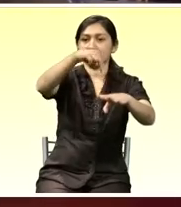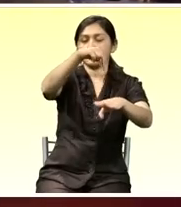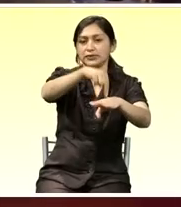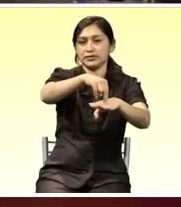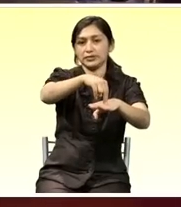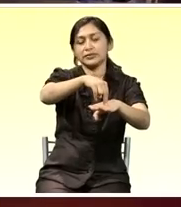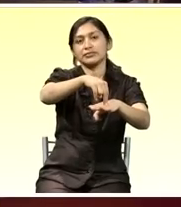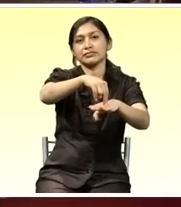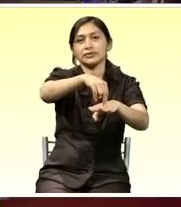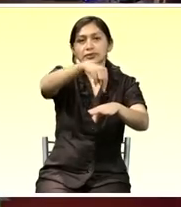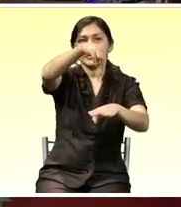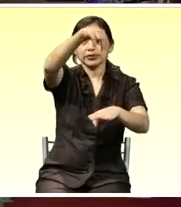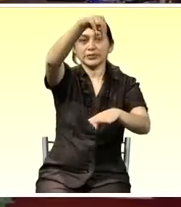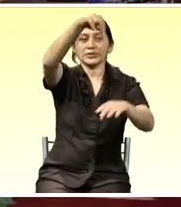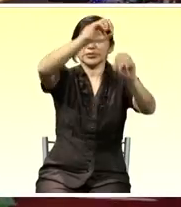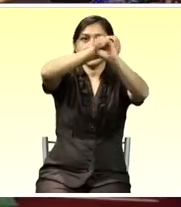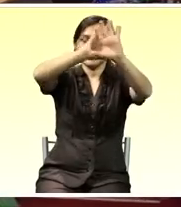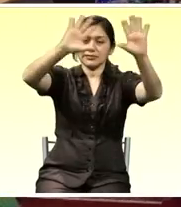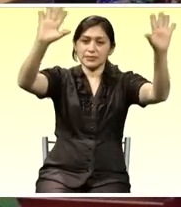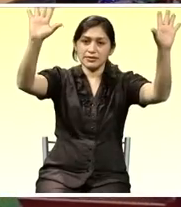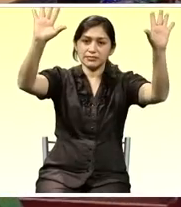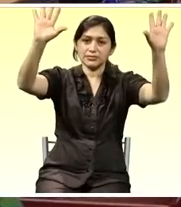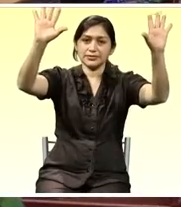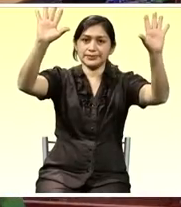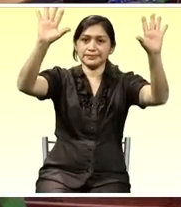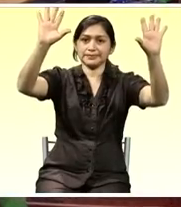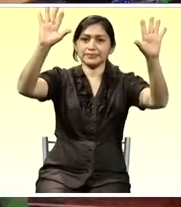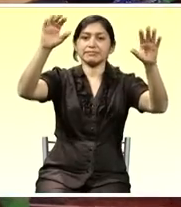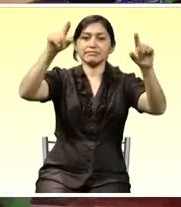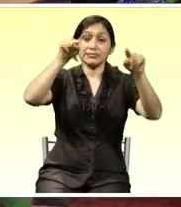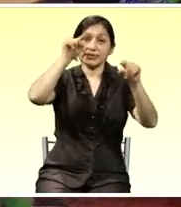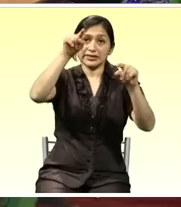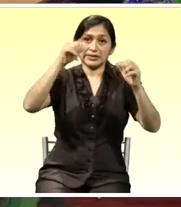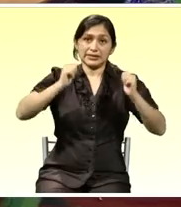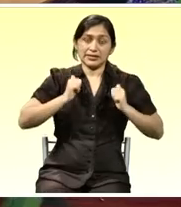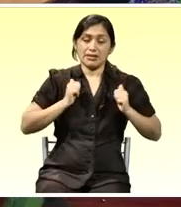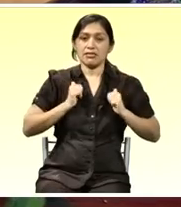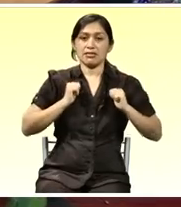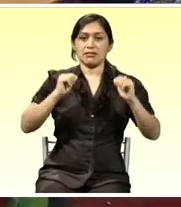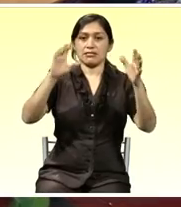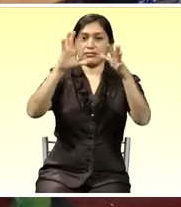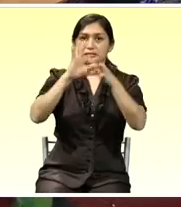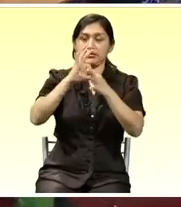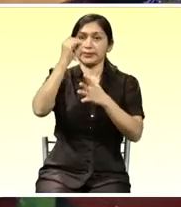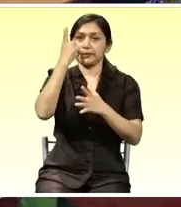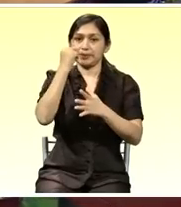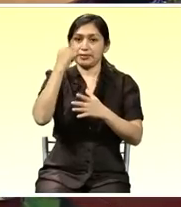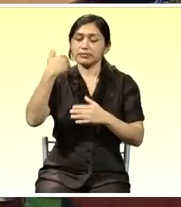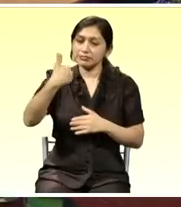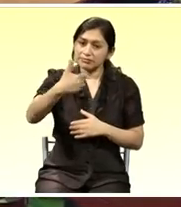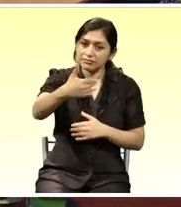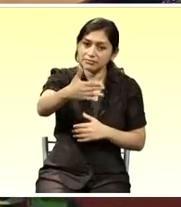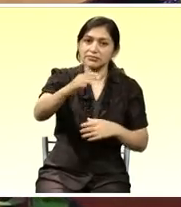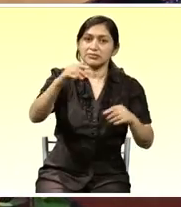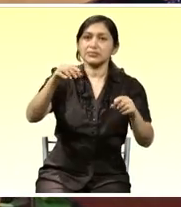Escrituras y subió al cielo y está sentado a la derecha del Padre y de nuevo vendrá con